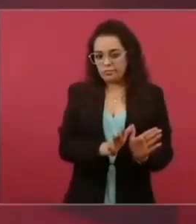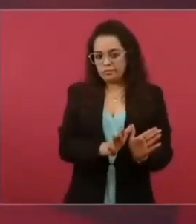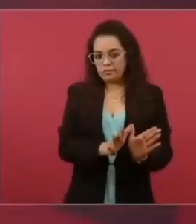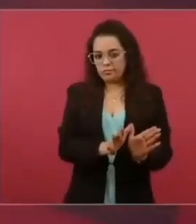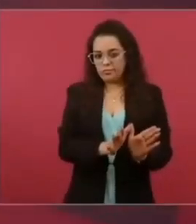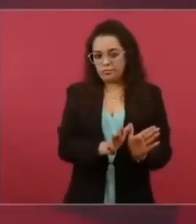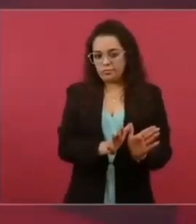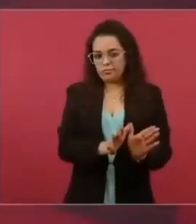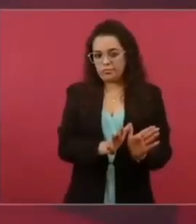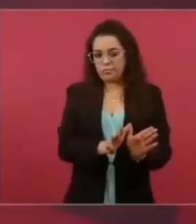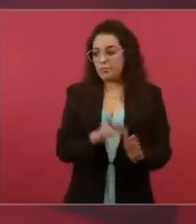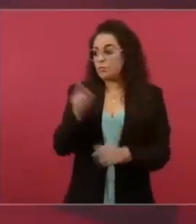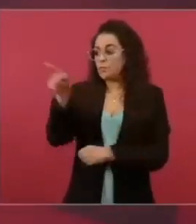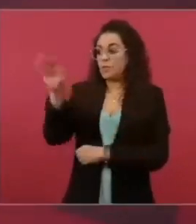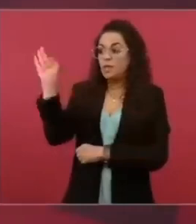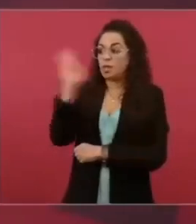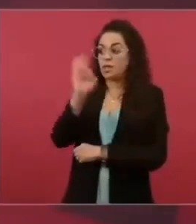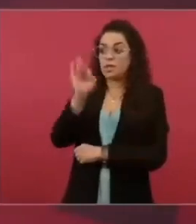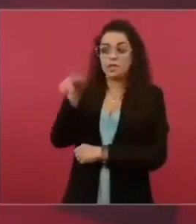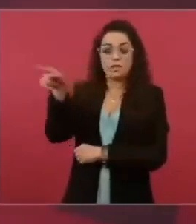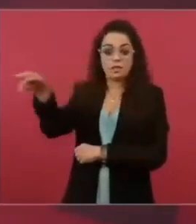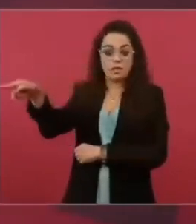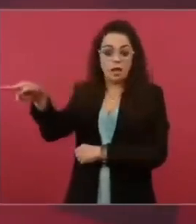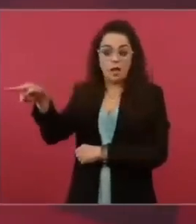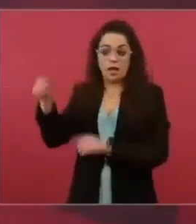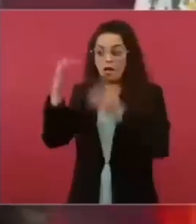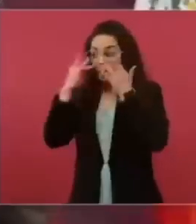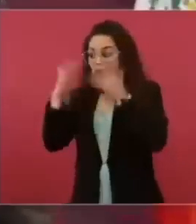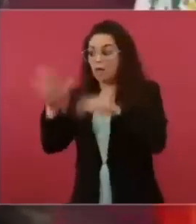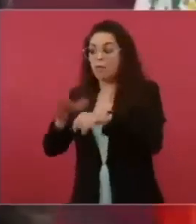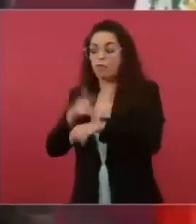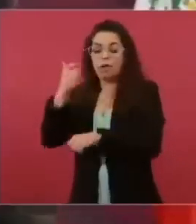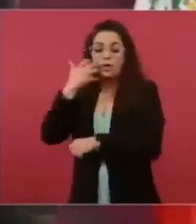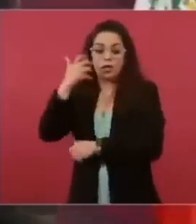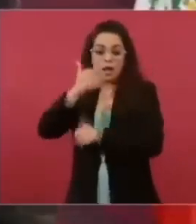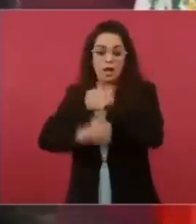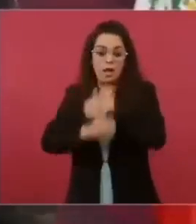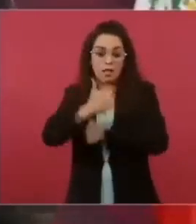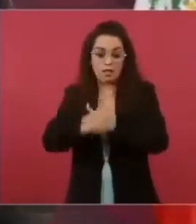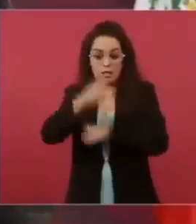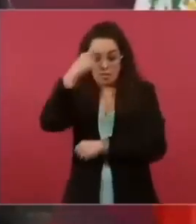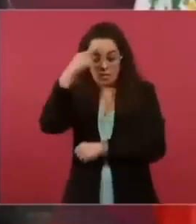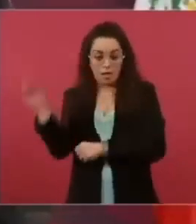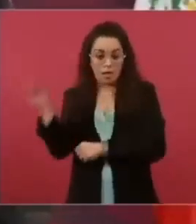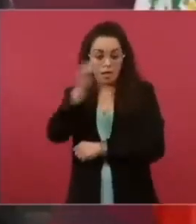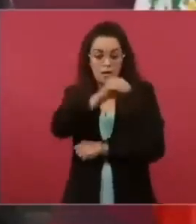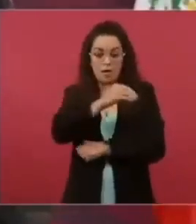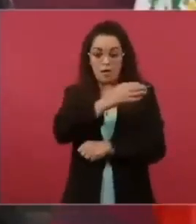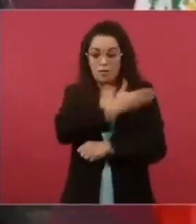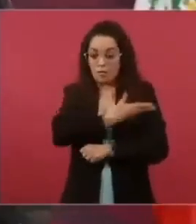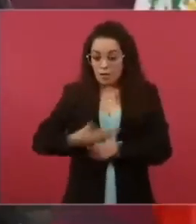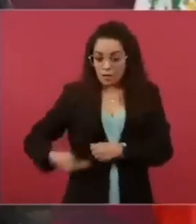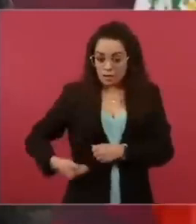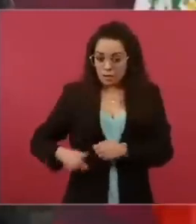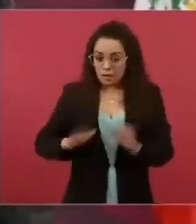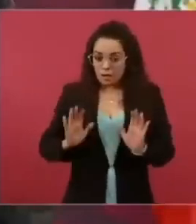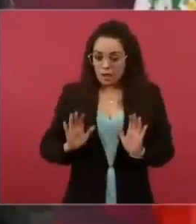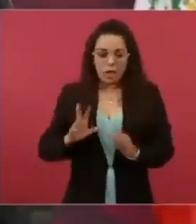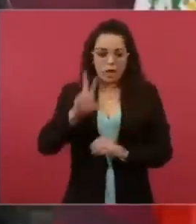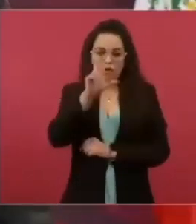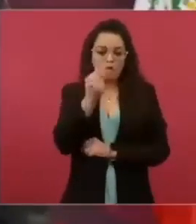la salida de estos que son todos del más alto nivel,